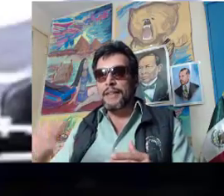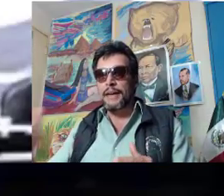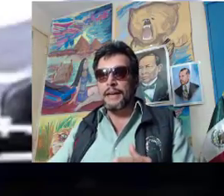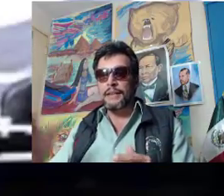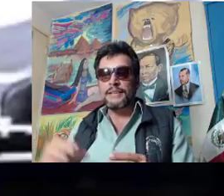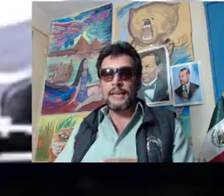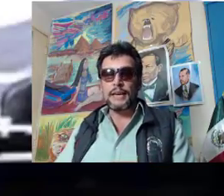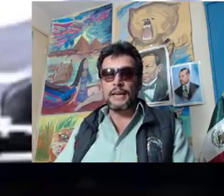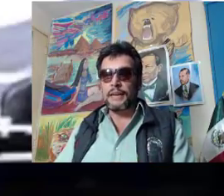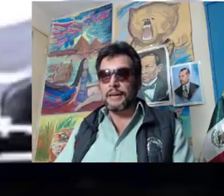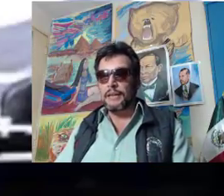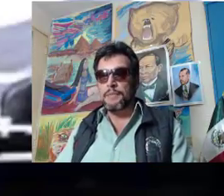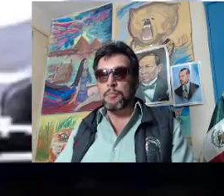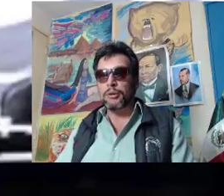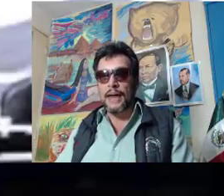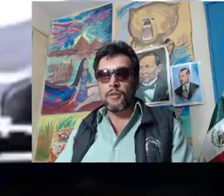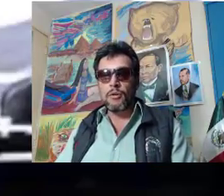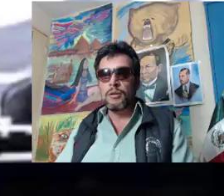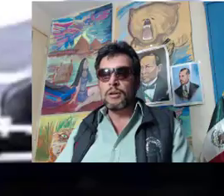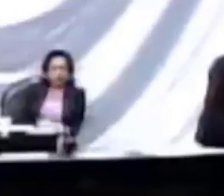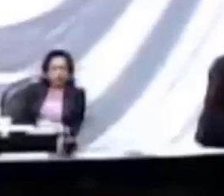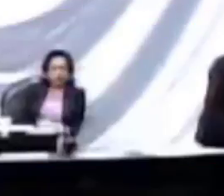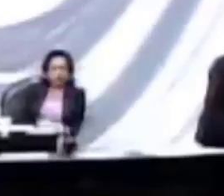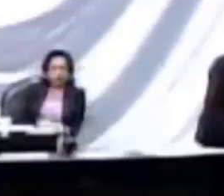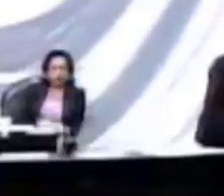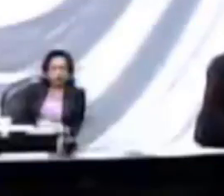lo que acaba de decirle el diputado.